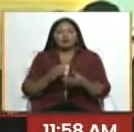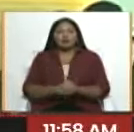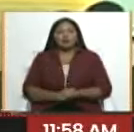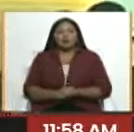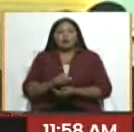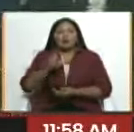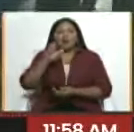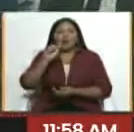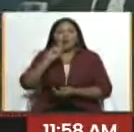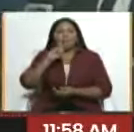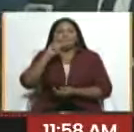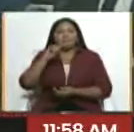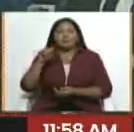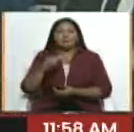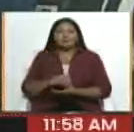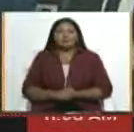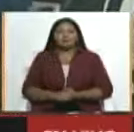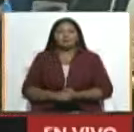Lápiz.